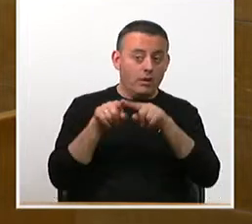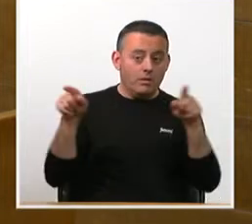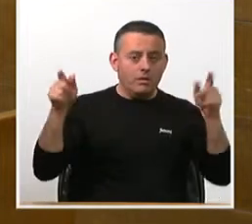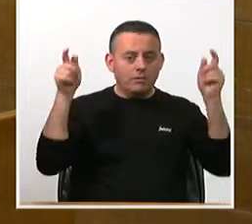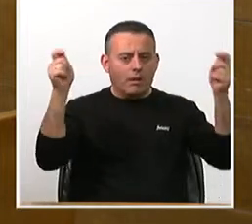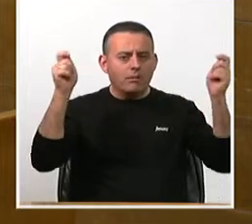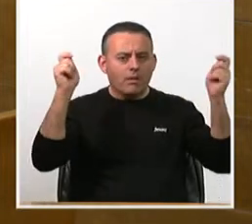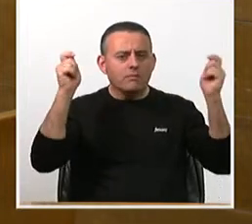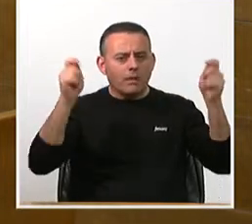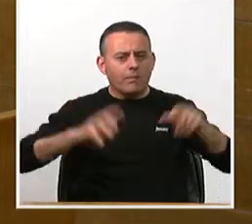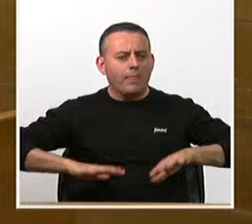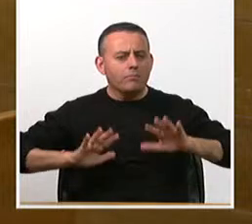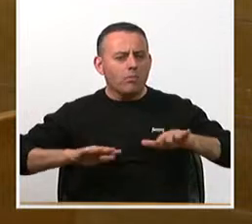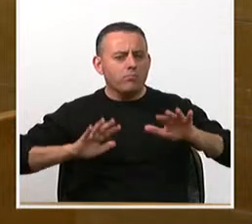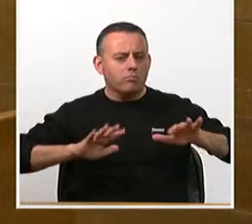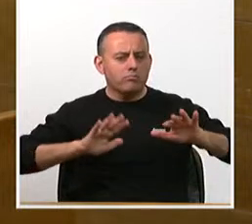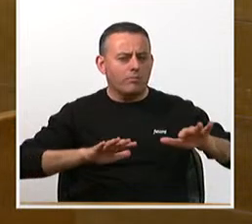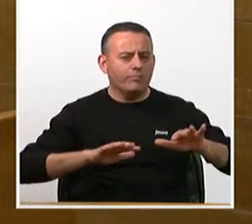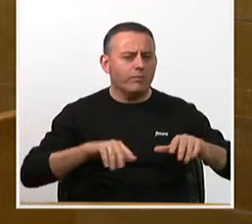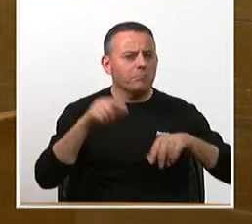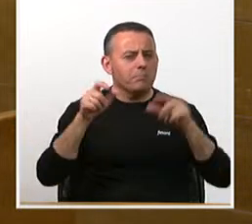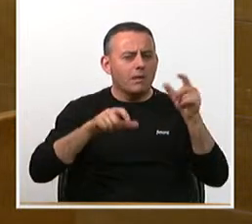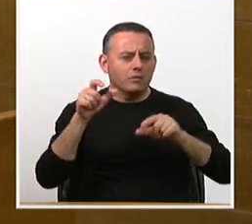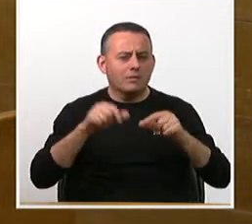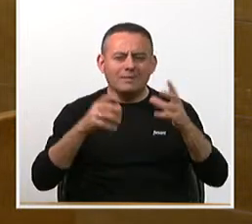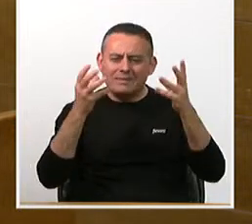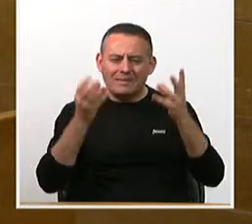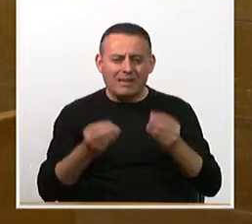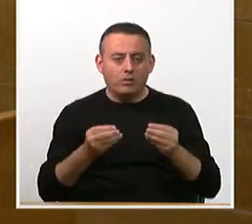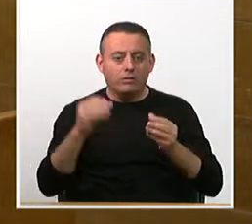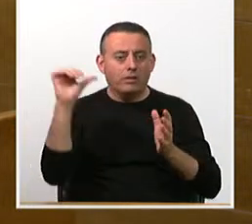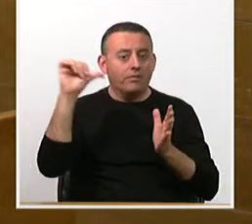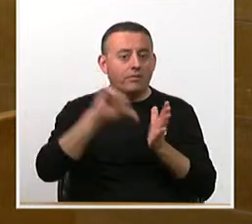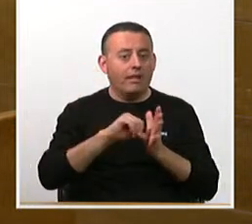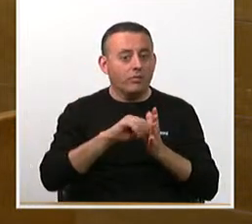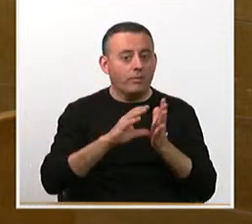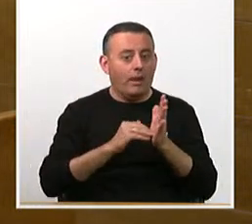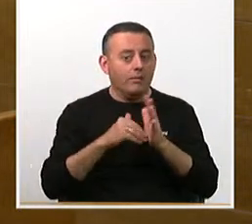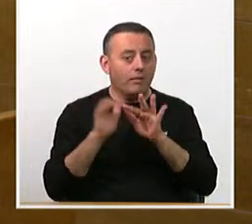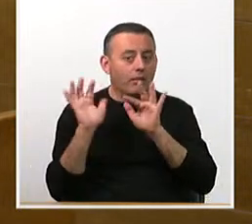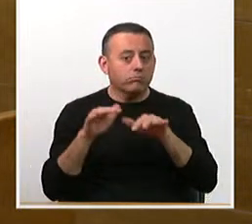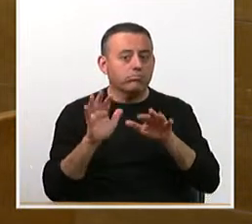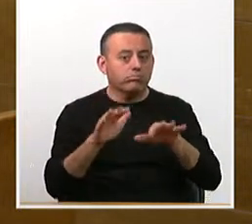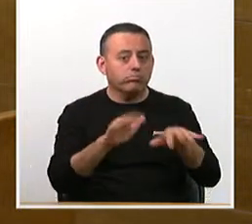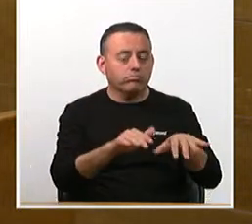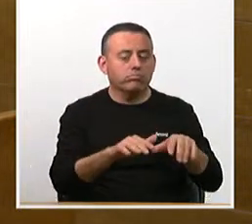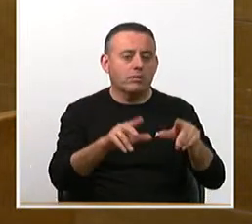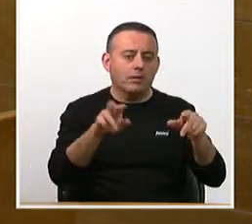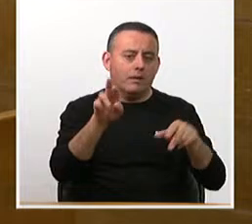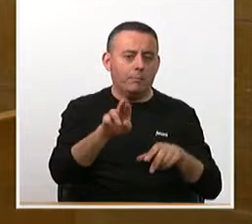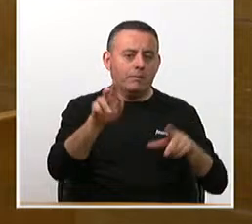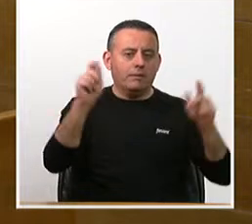indignación de cientos de personas que acudieron al centro de valencia a manifestarse para